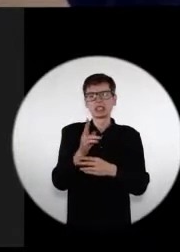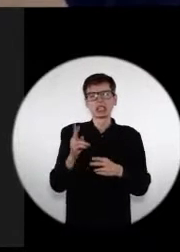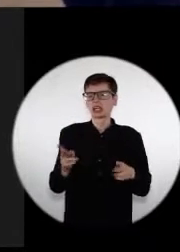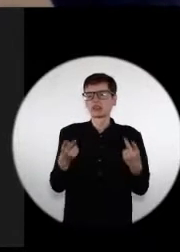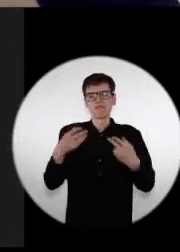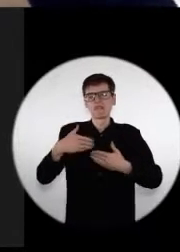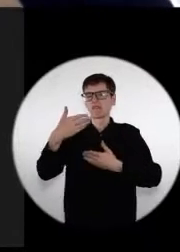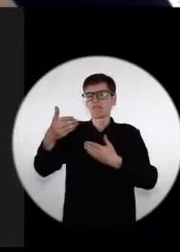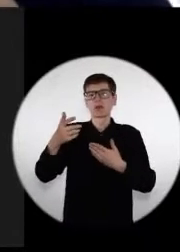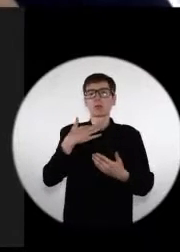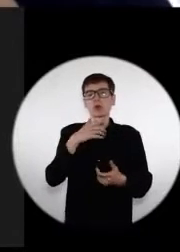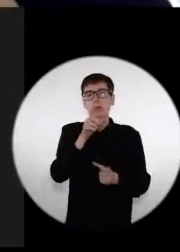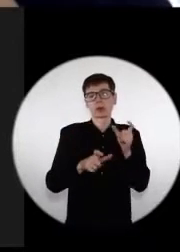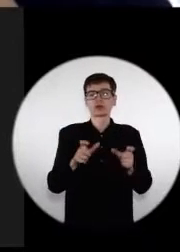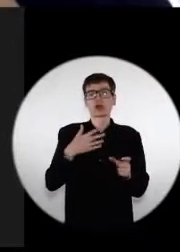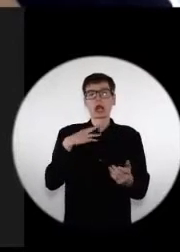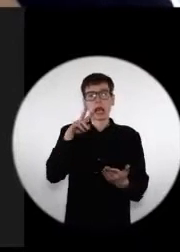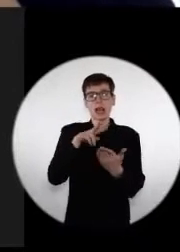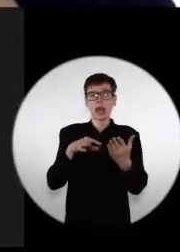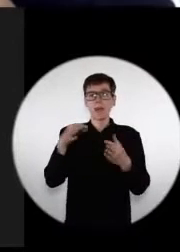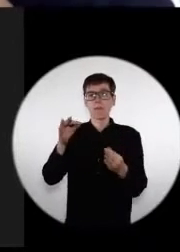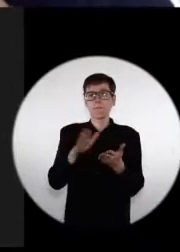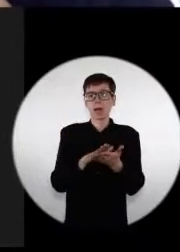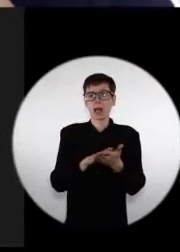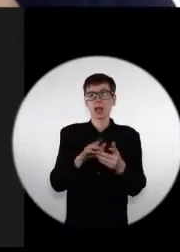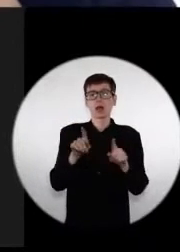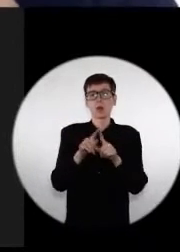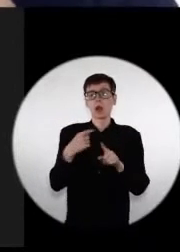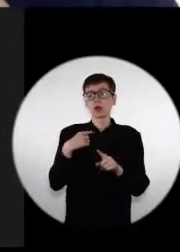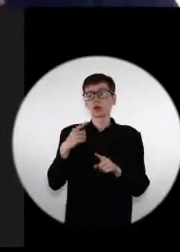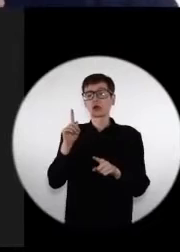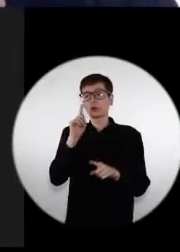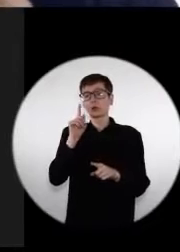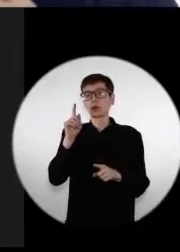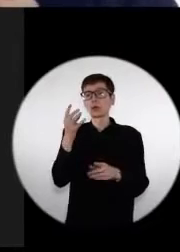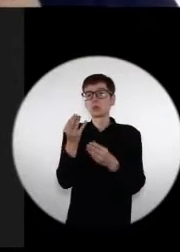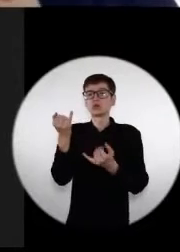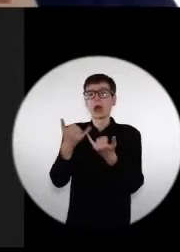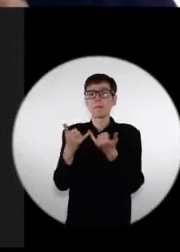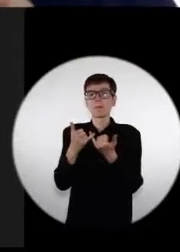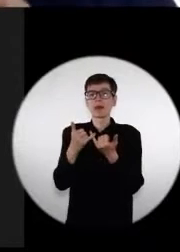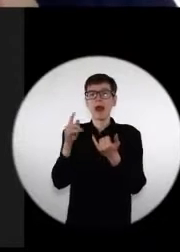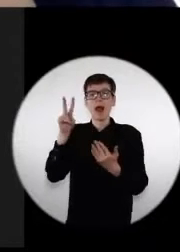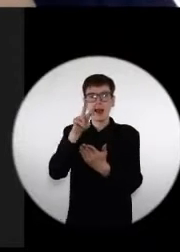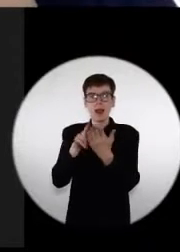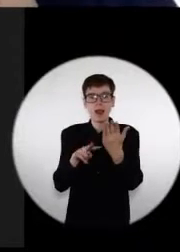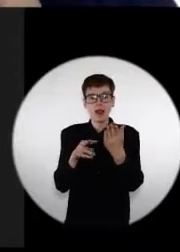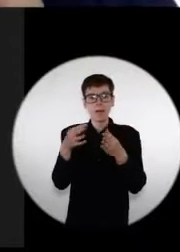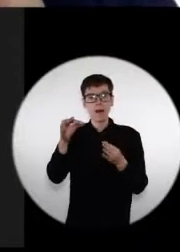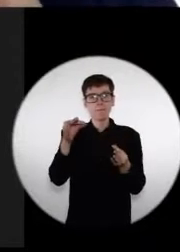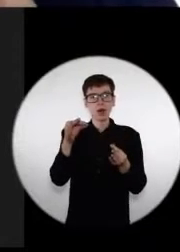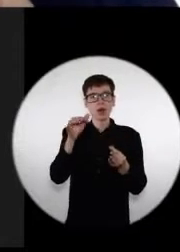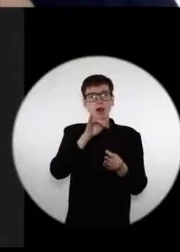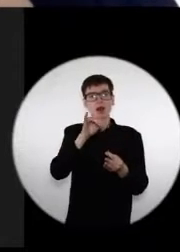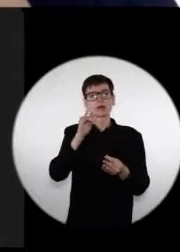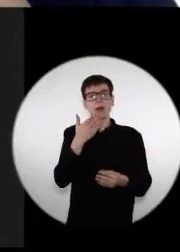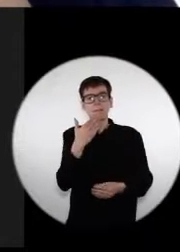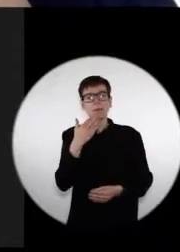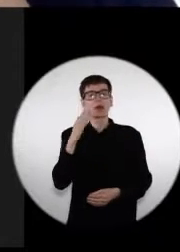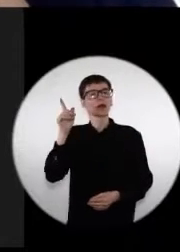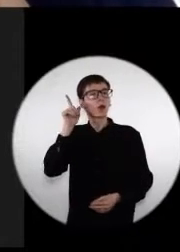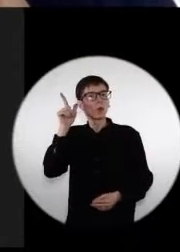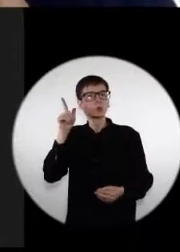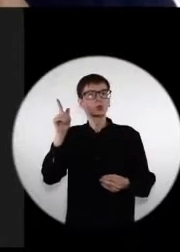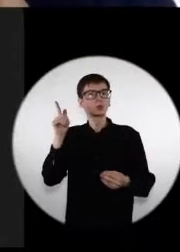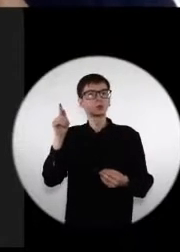canibalicen sino que son como mercados que van a seguir sobreviviendo la gente que lee en papel pues yo tengo hace por muchas vías